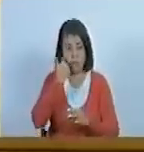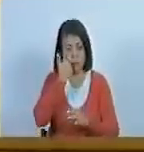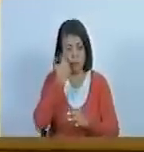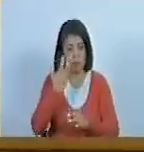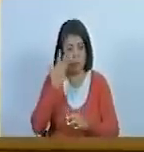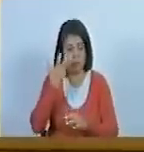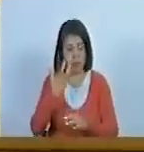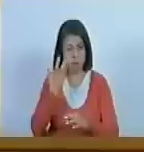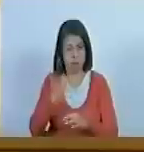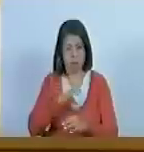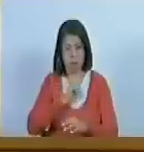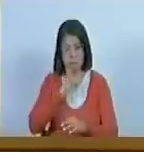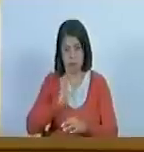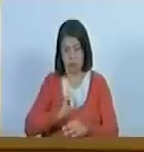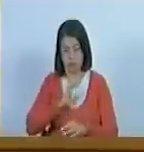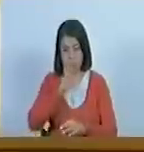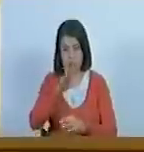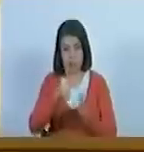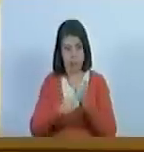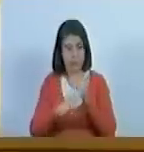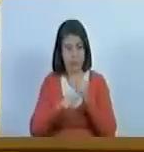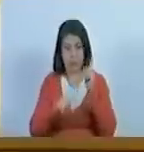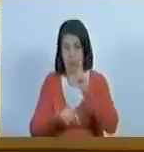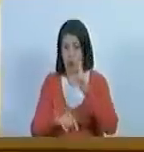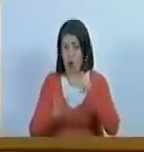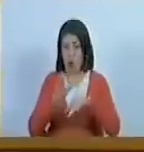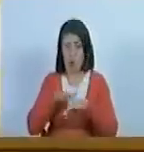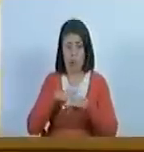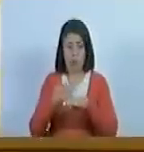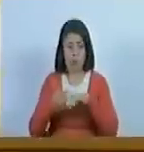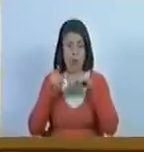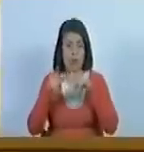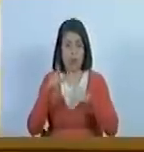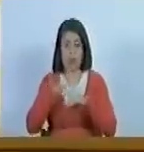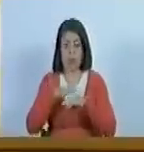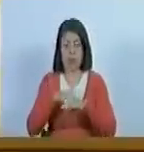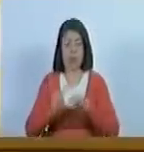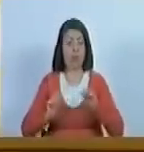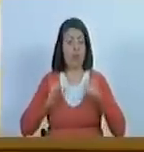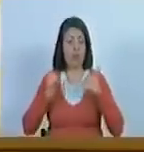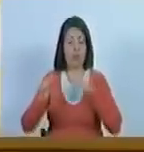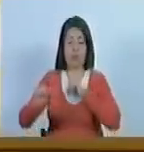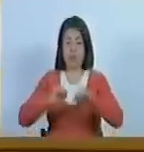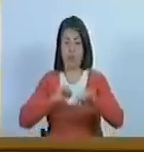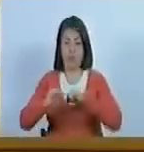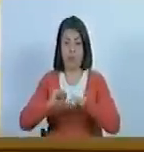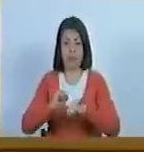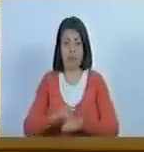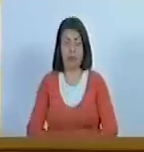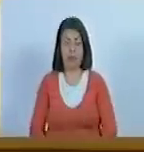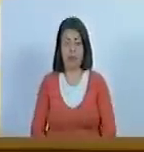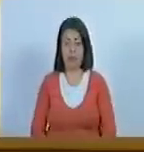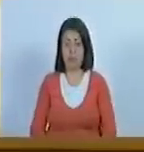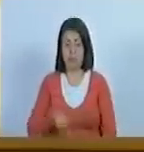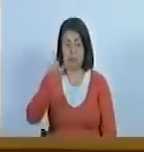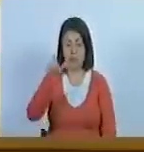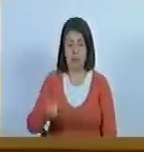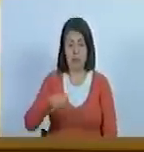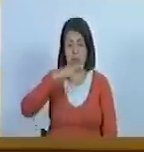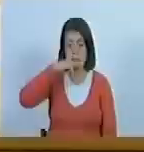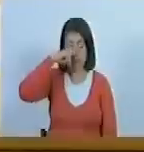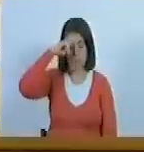aparentemente viral con náuseas, vómitos, diarrea. No. La razón por la cual se desencadenó la acción violenta por parte del